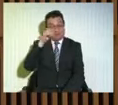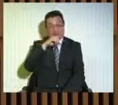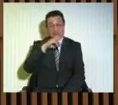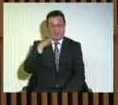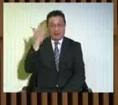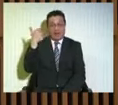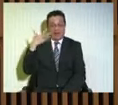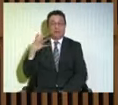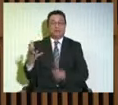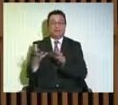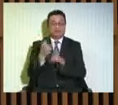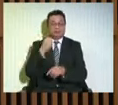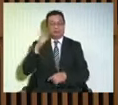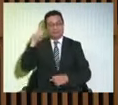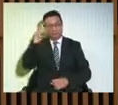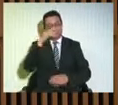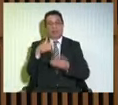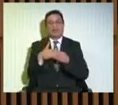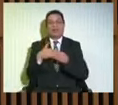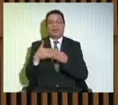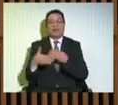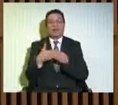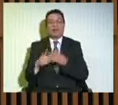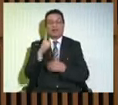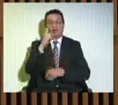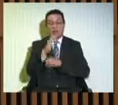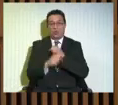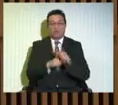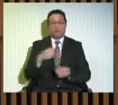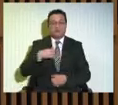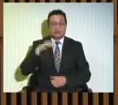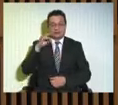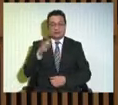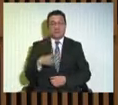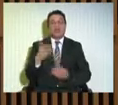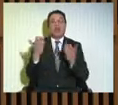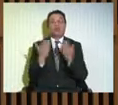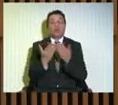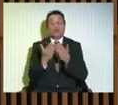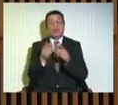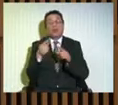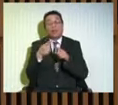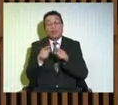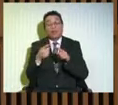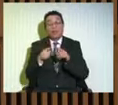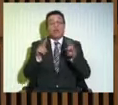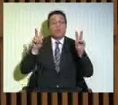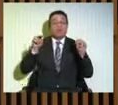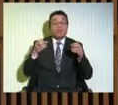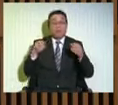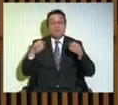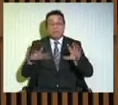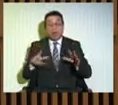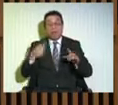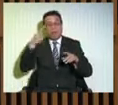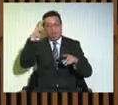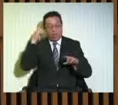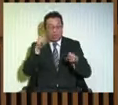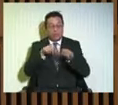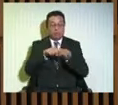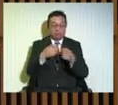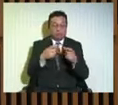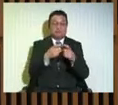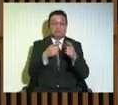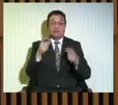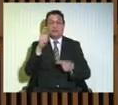costaba obtenerla, llegaba tarde durante el año. Sabemos que los estudiantes a veces por distintos motivos las pierden, se le dañan y